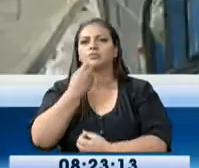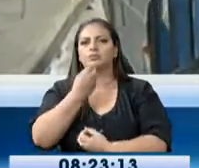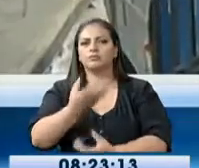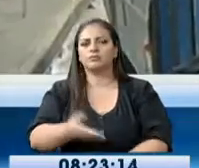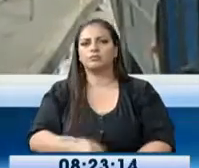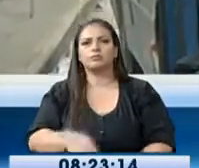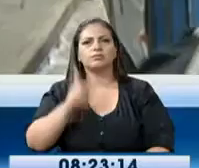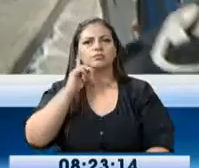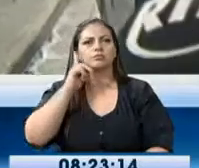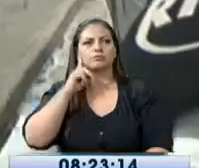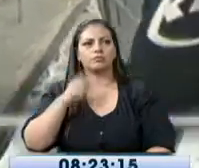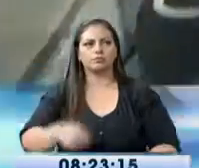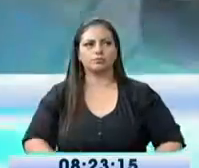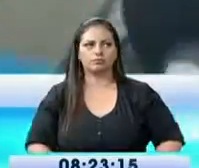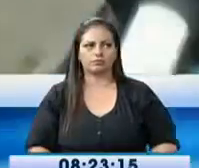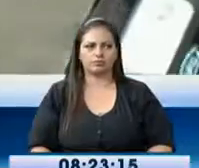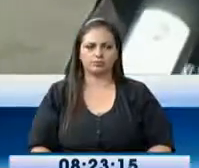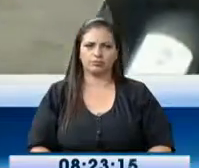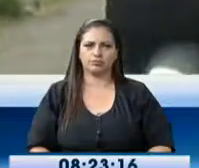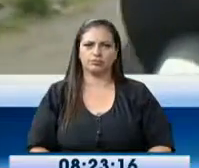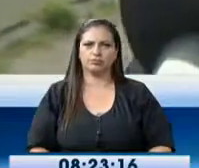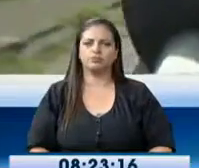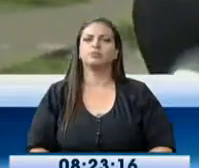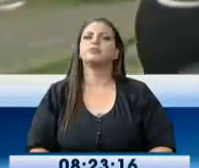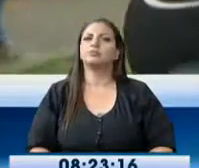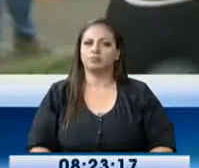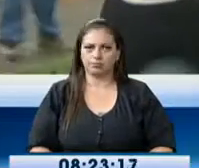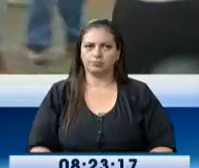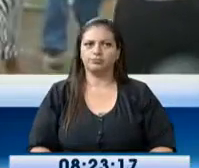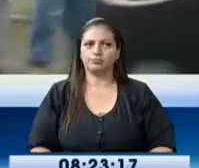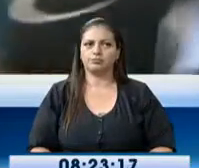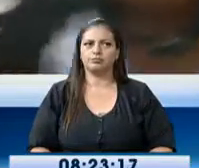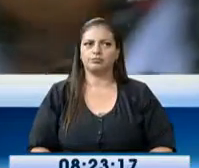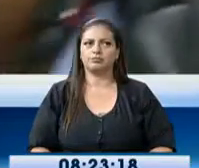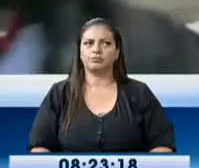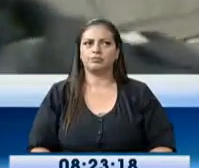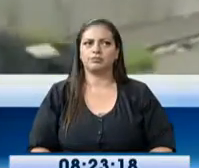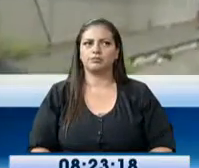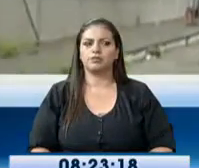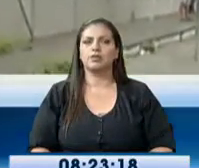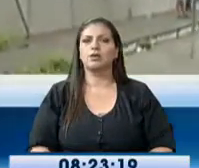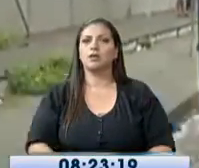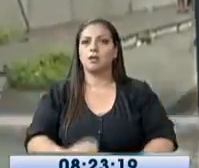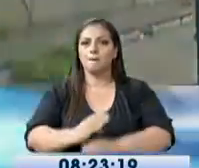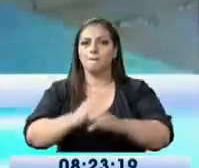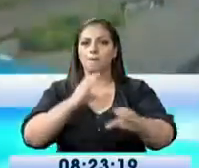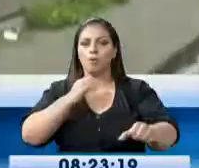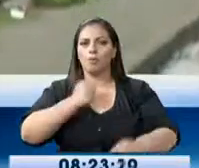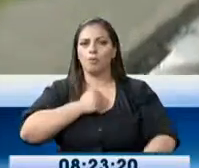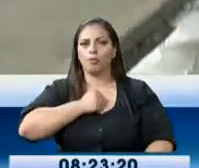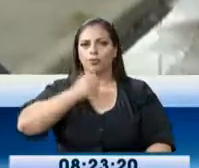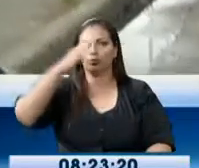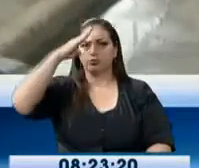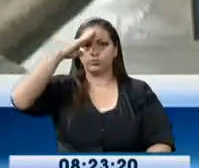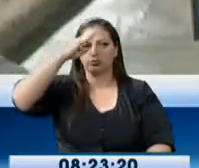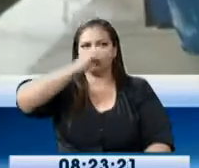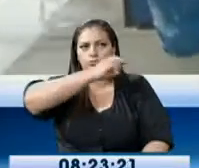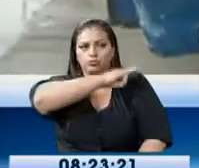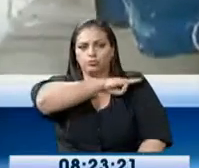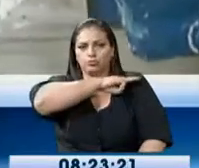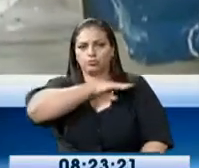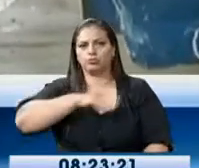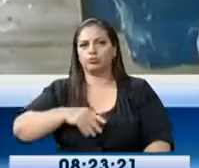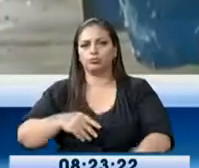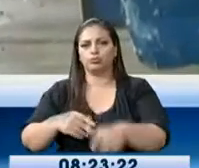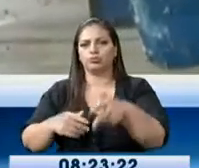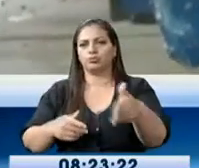Podrán ver, es un choque céntrico. Producto del impacto que ocasiona el bus de la FAE, procede el señor quedar atrapado en lo que es la